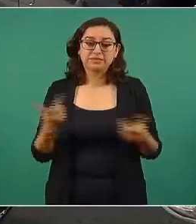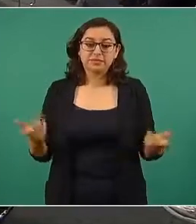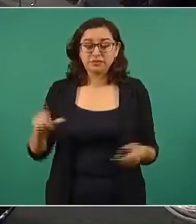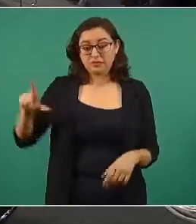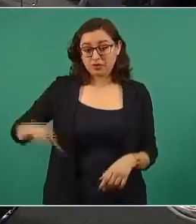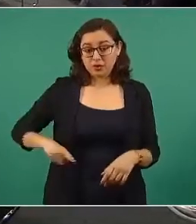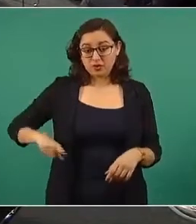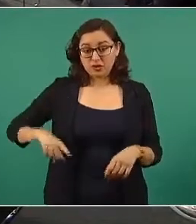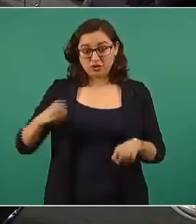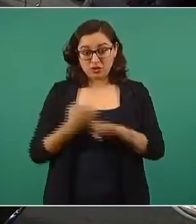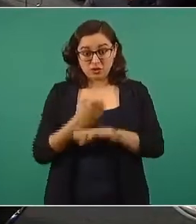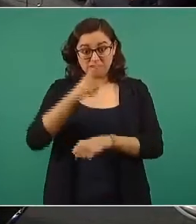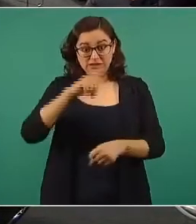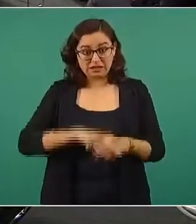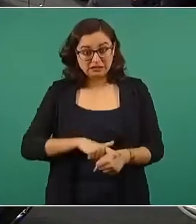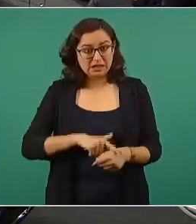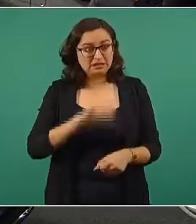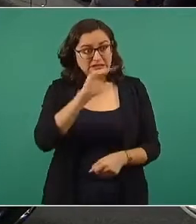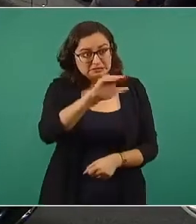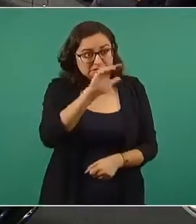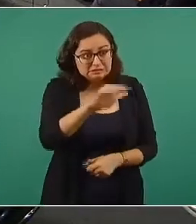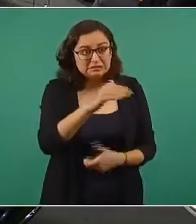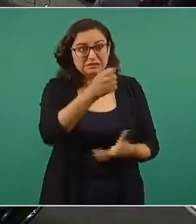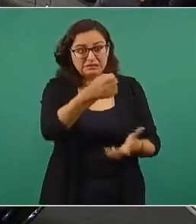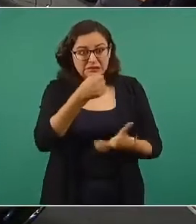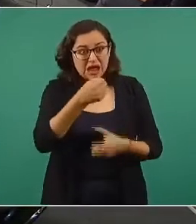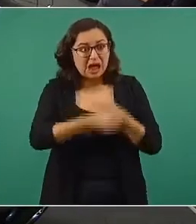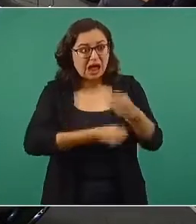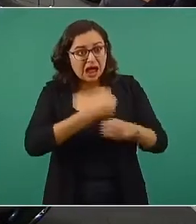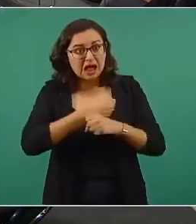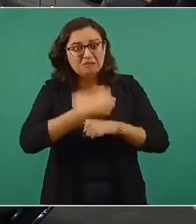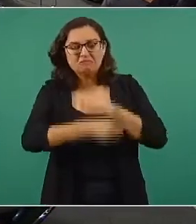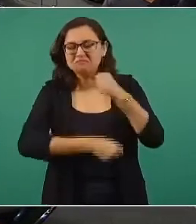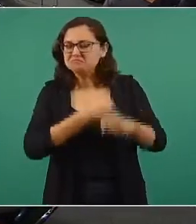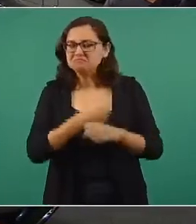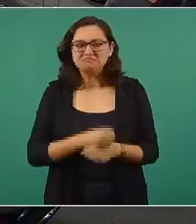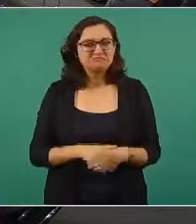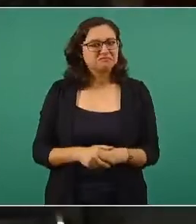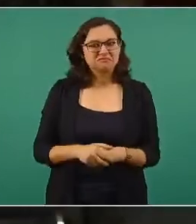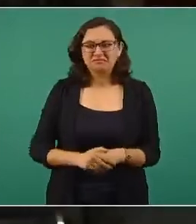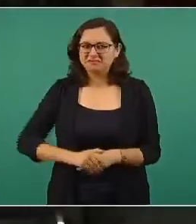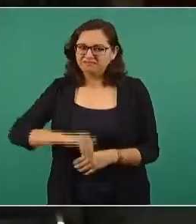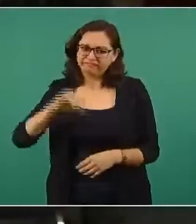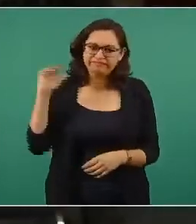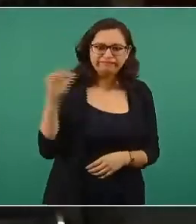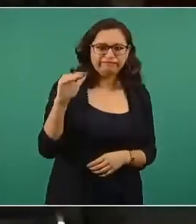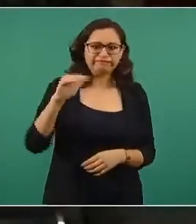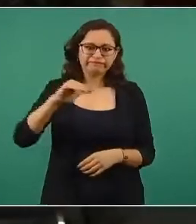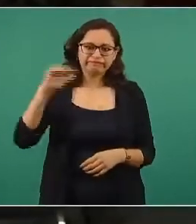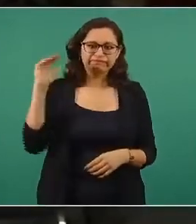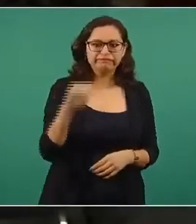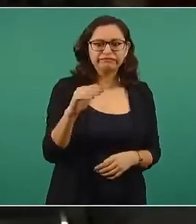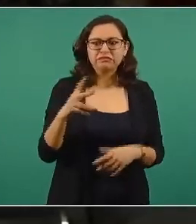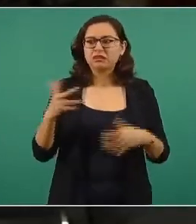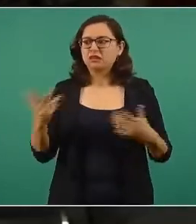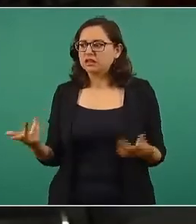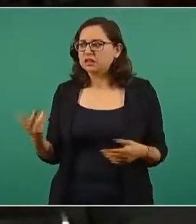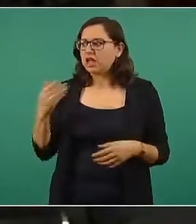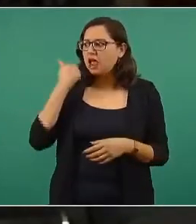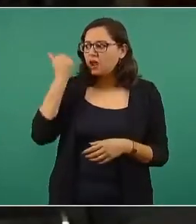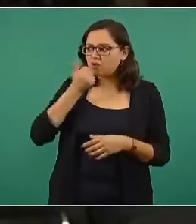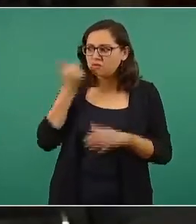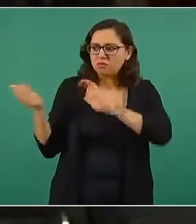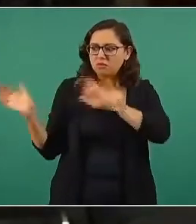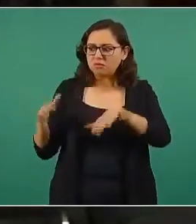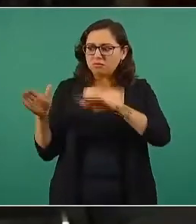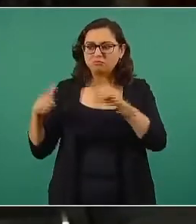estatales las convocatorias de cada año. Tienen que movilizarse para mantener la matrícula estudiantil y no verse reducida. También